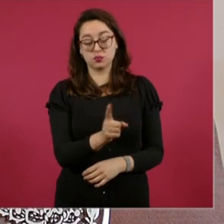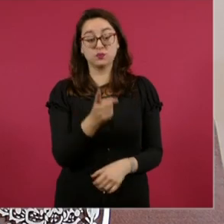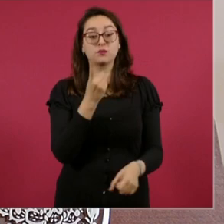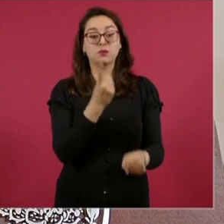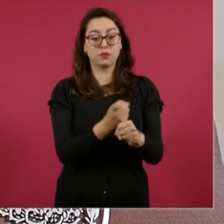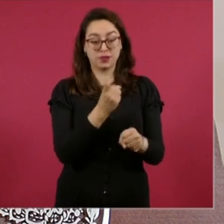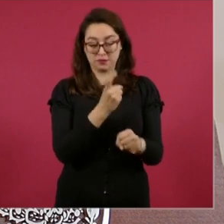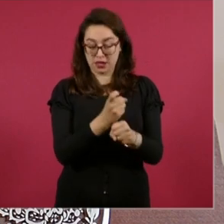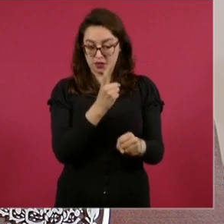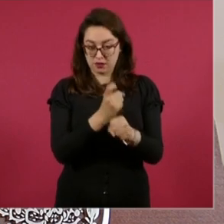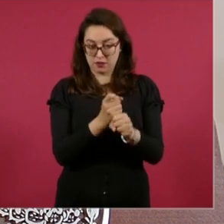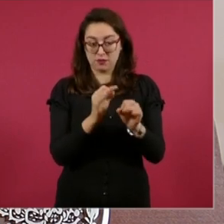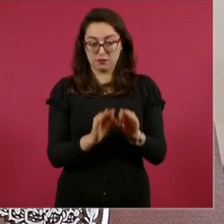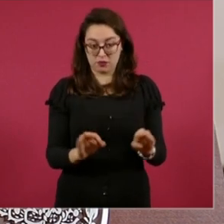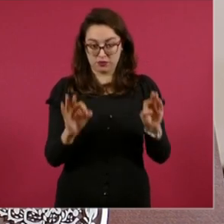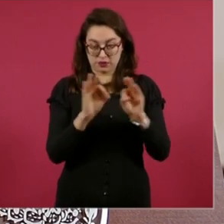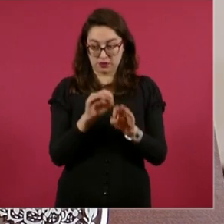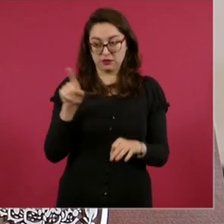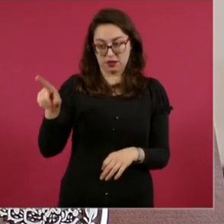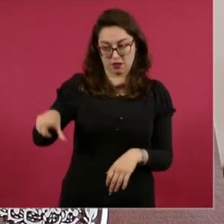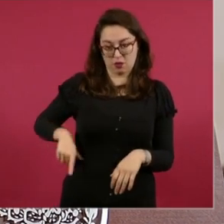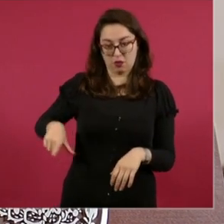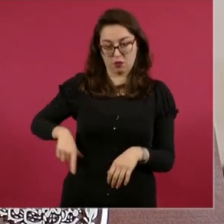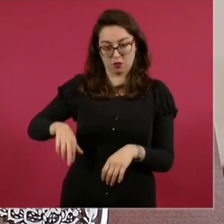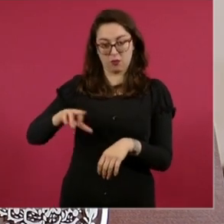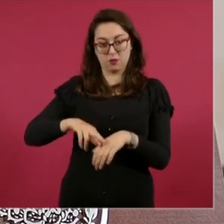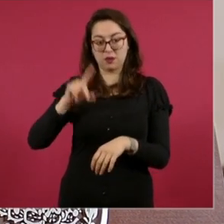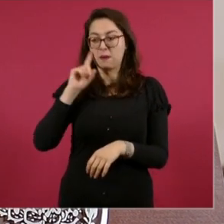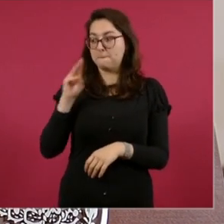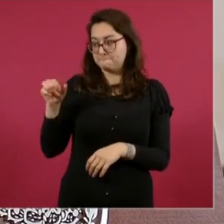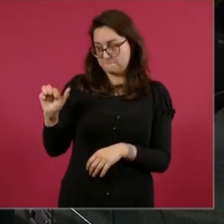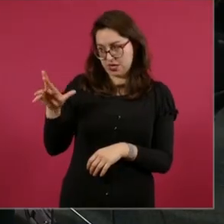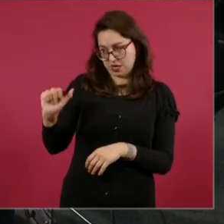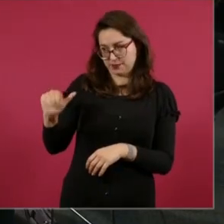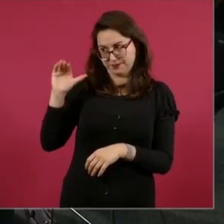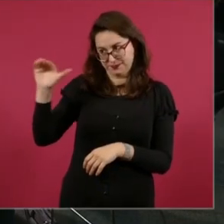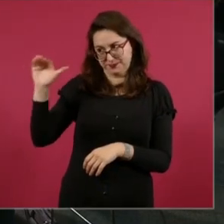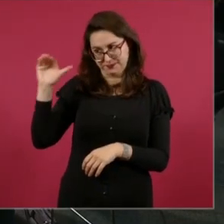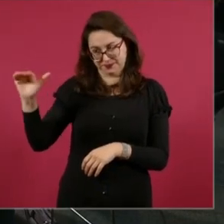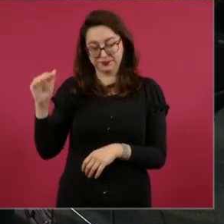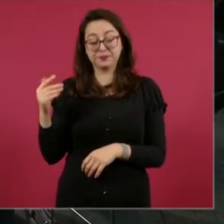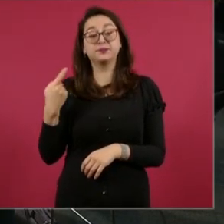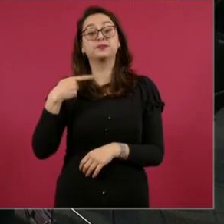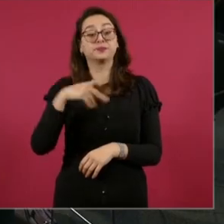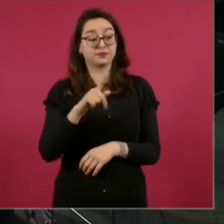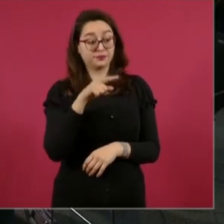vea Mara, ¿sí? Pero de todas maneras